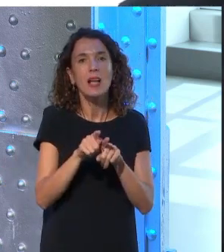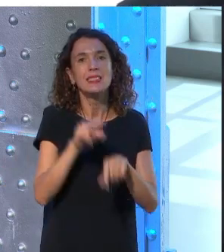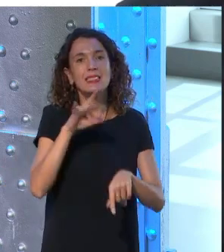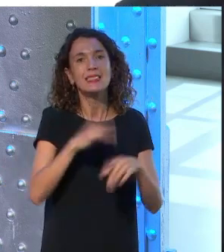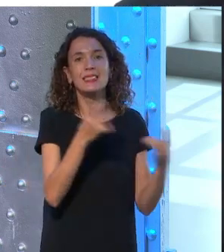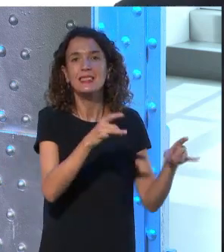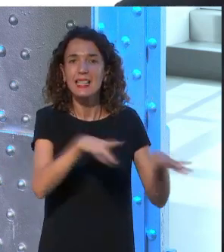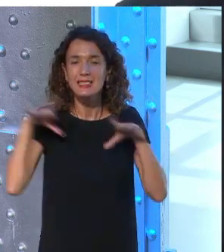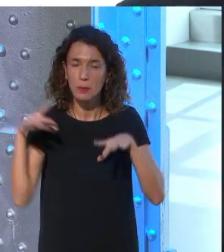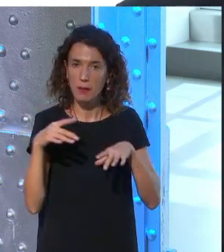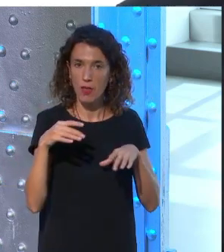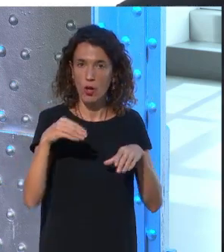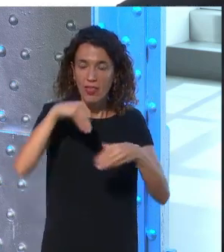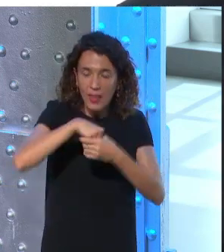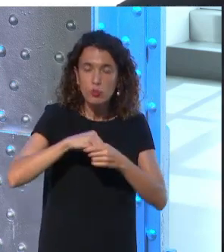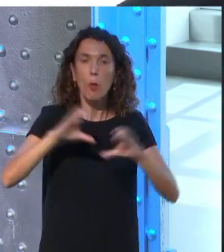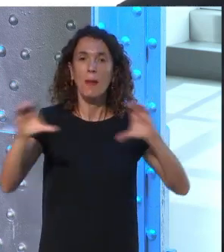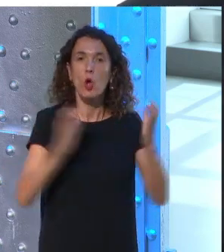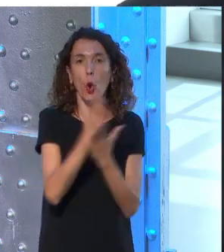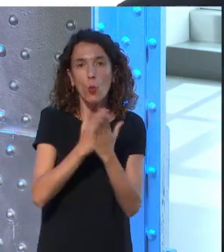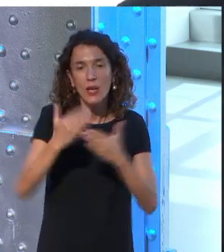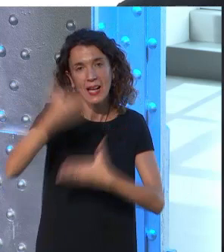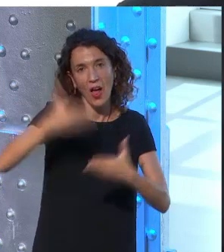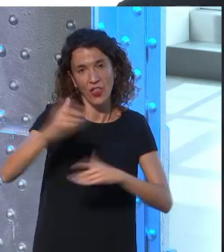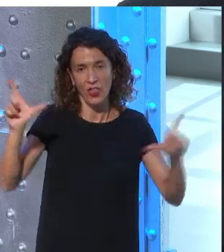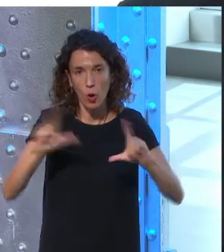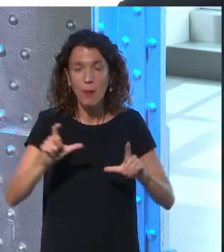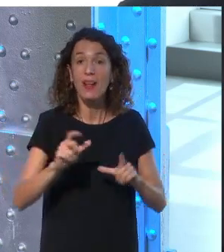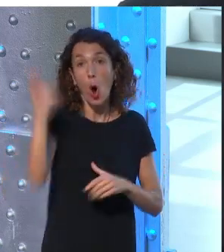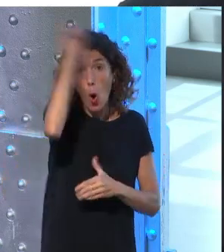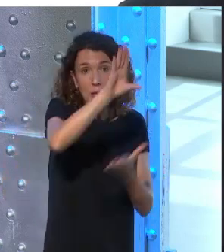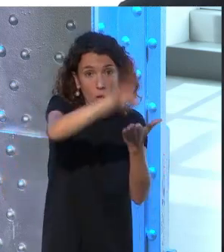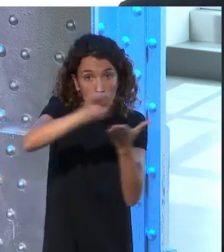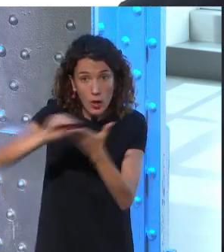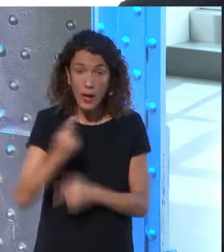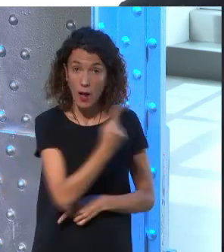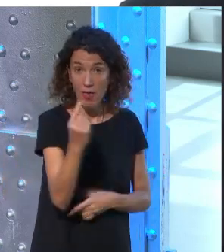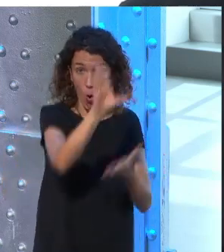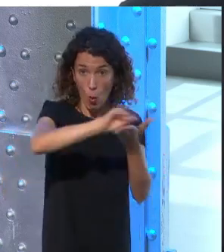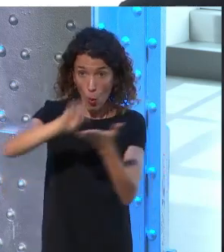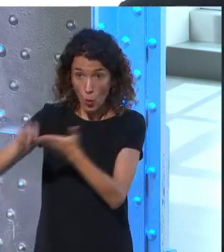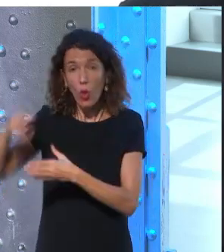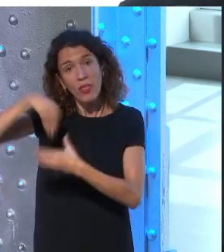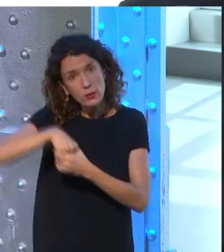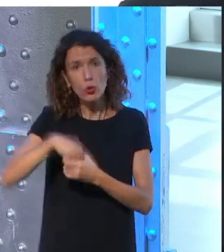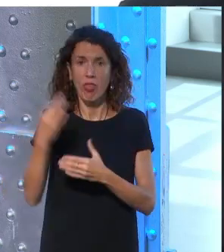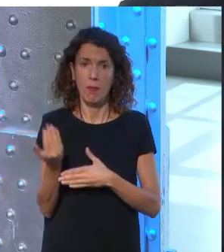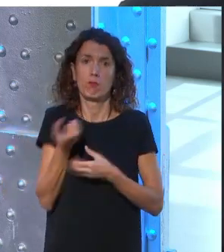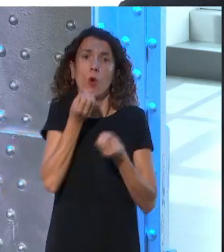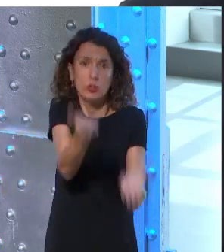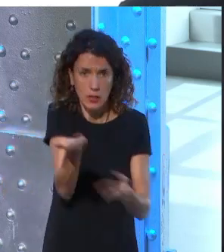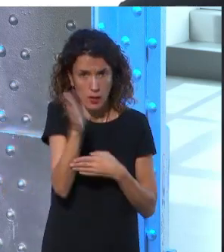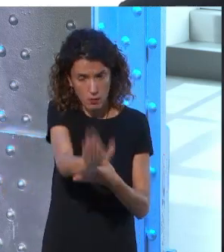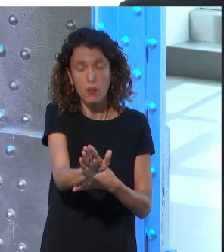sensibilidades, que los medios de comunicación acojan opiniones para que unos y otros hayan estado en esta cuestión. Espero